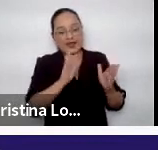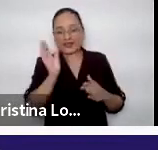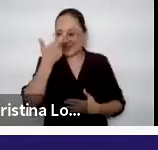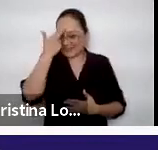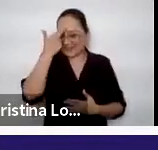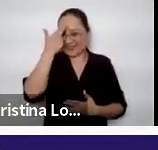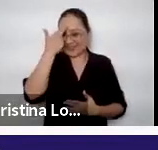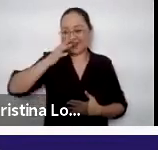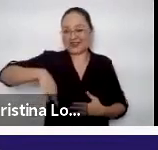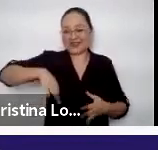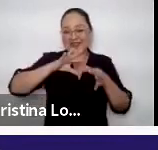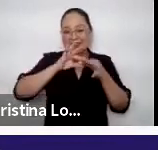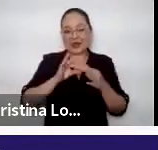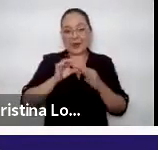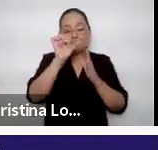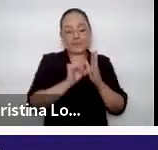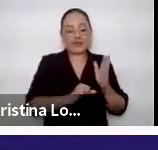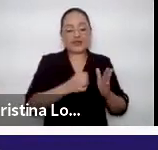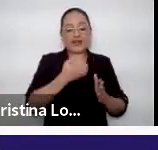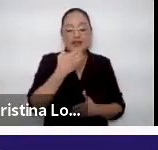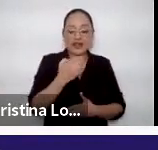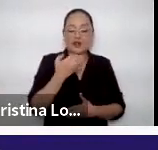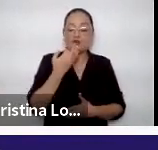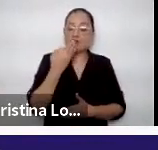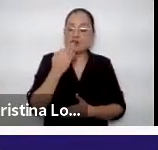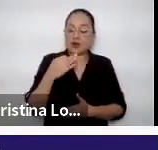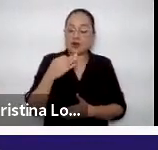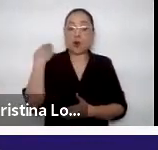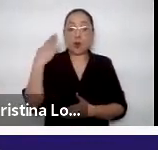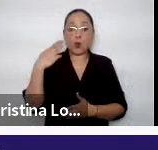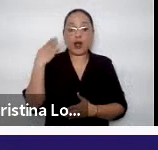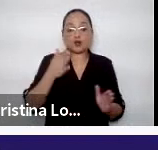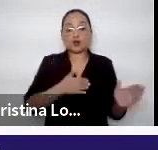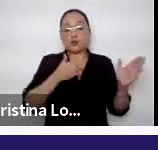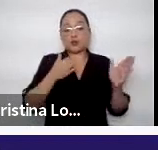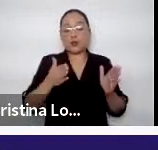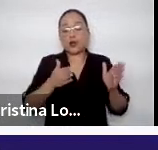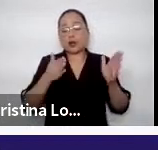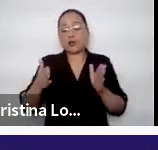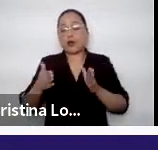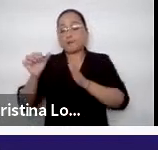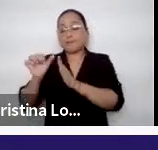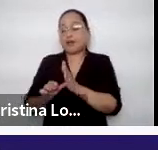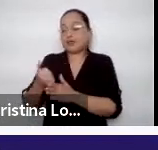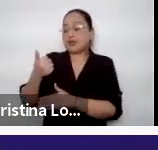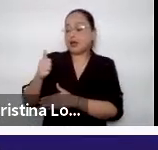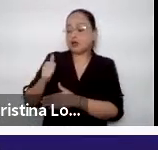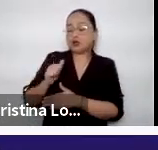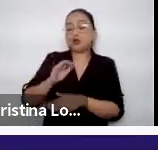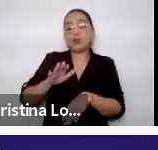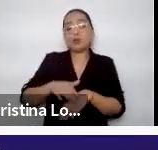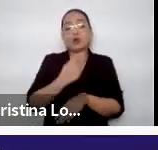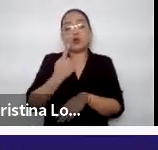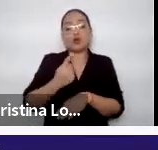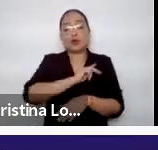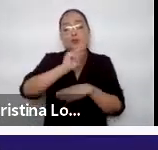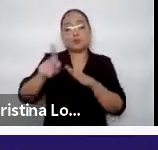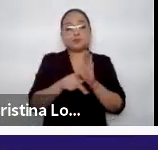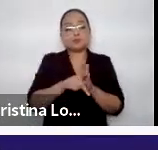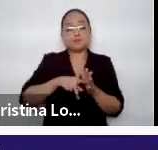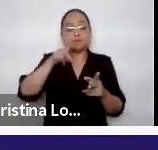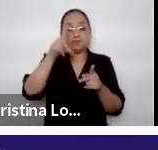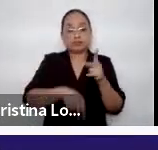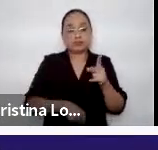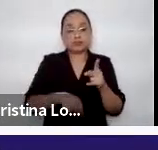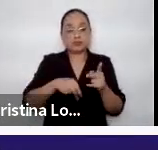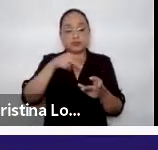comentado, tenemos enero, febrero, marzo y después se salta hasta el mes de agosto, porque hubo una suspensión editorial de la